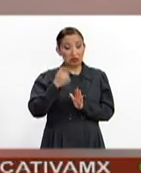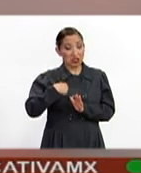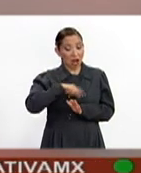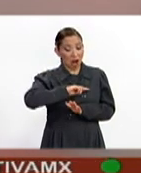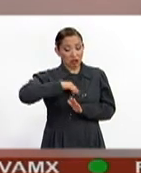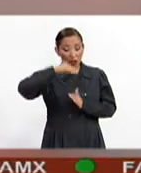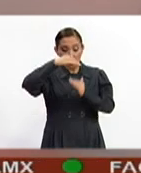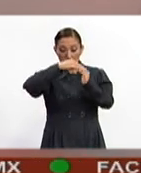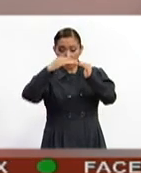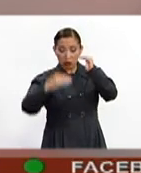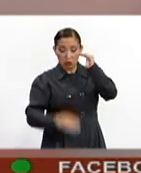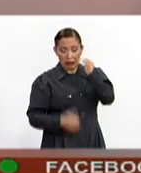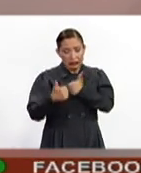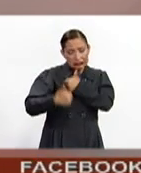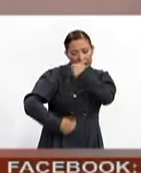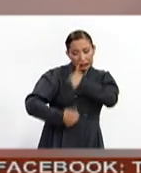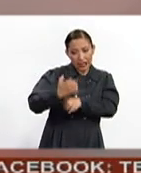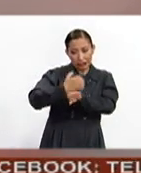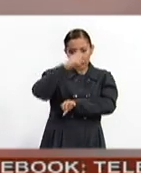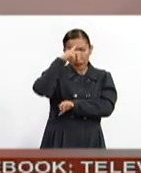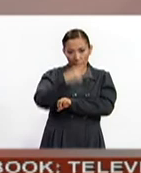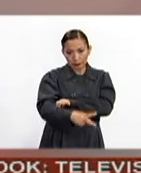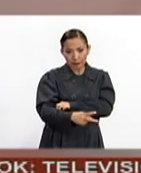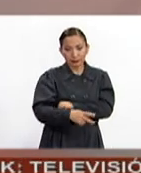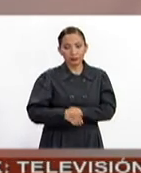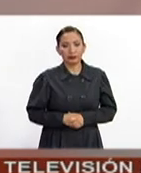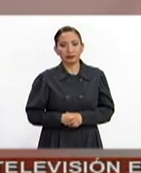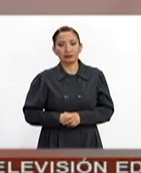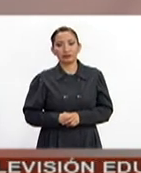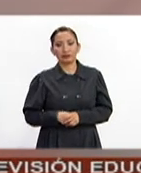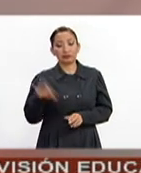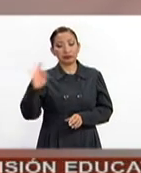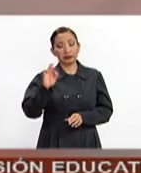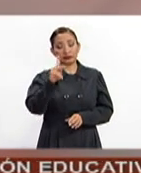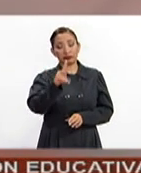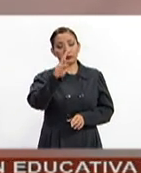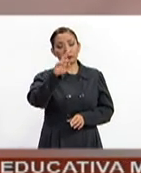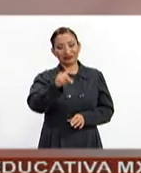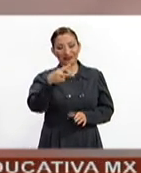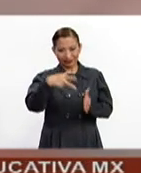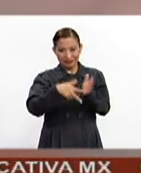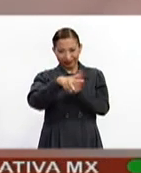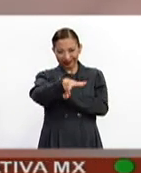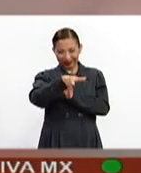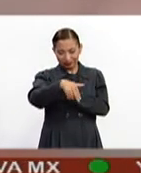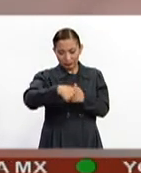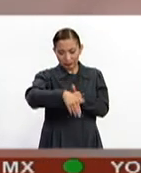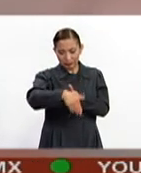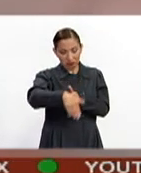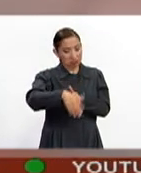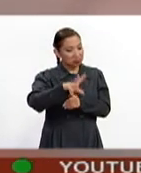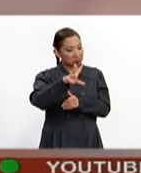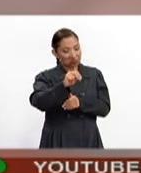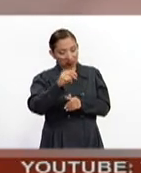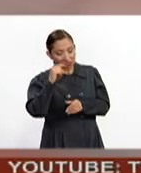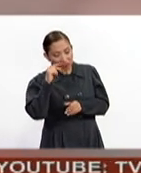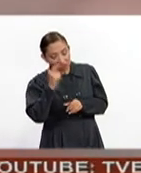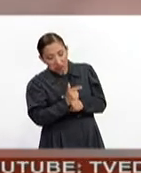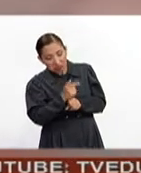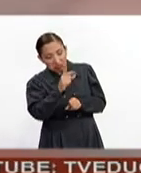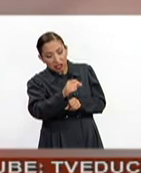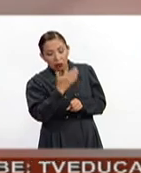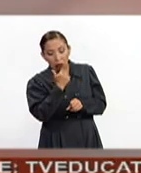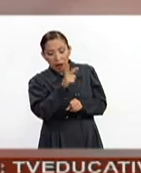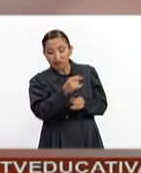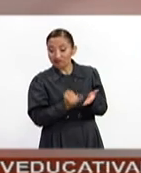nosotros quedamos muy competitivos en el Estado de México, si el PRD en el 2018 no